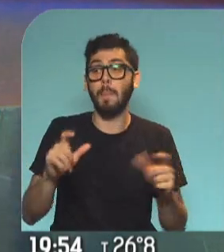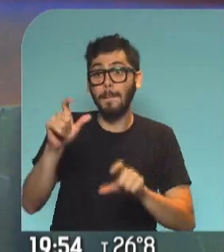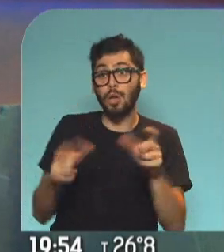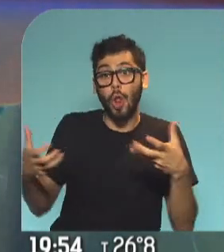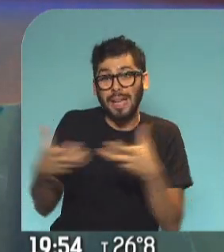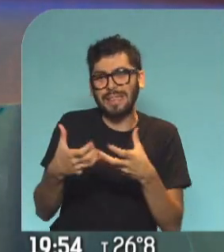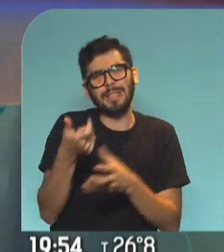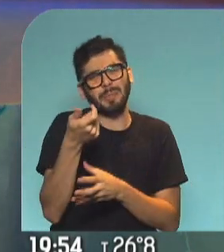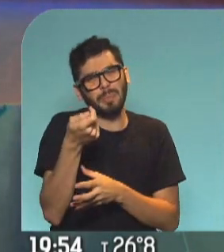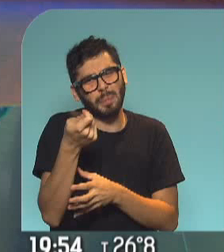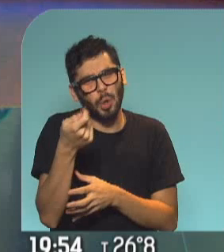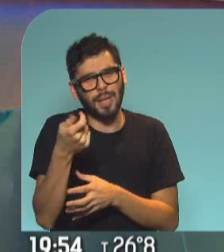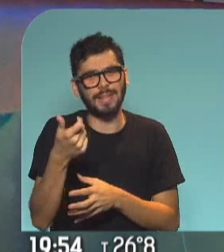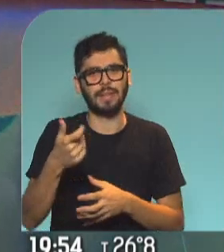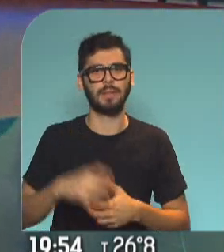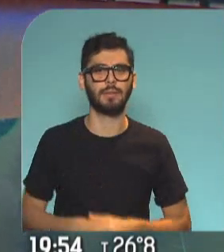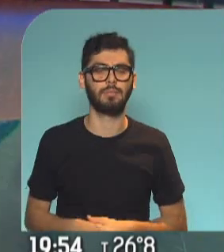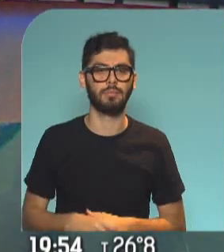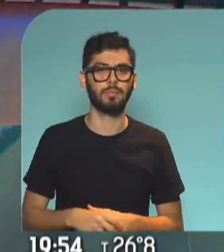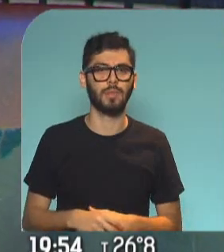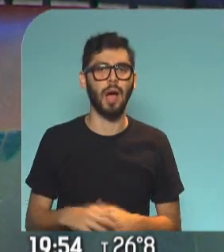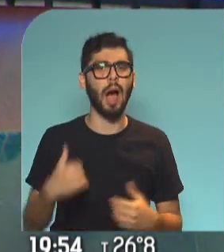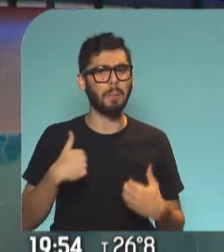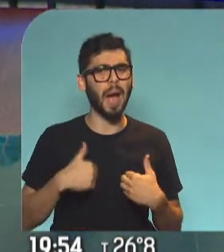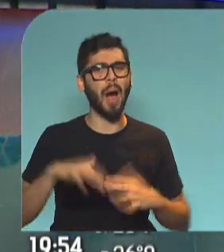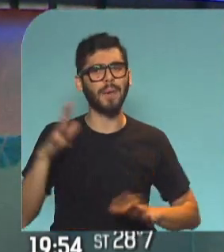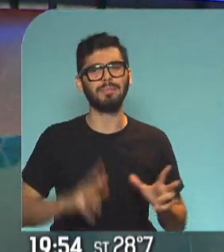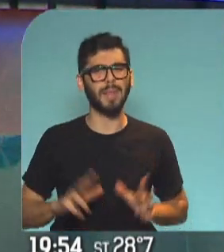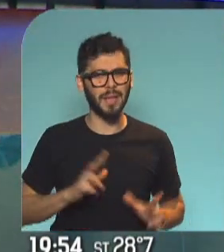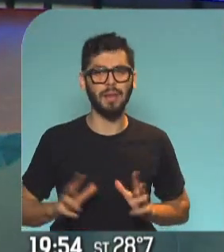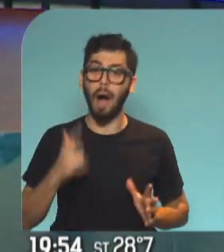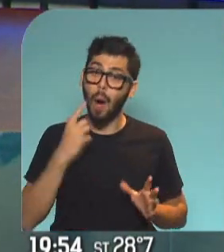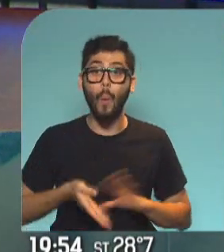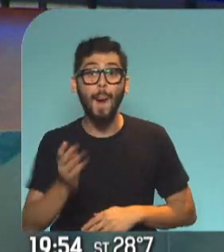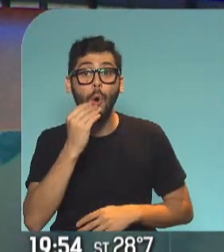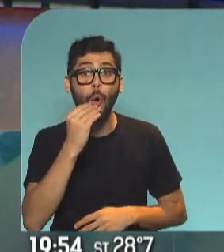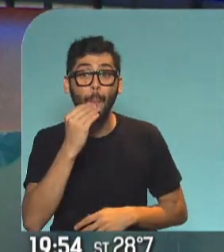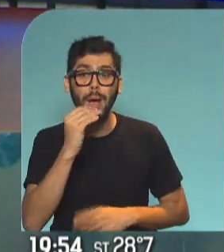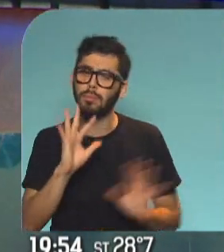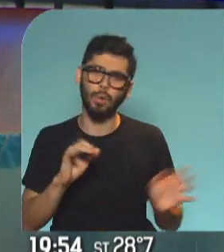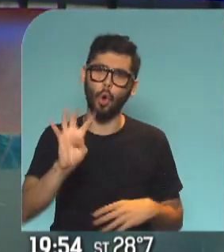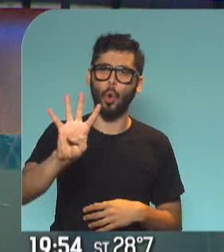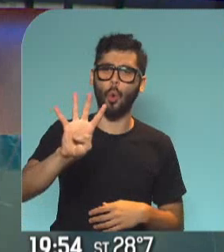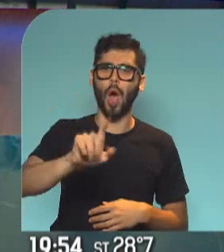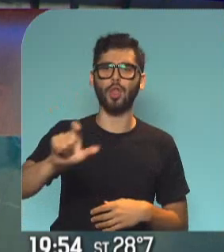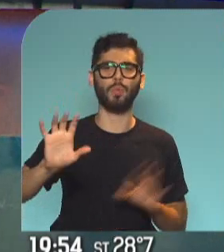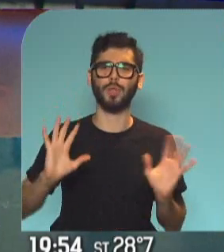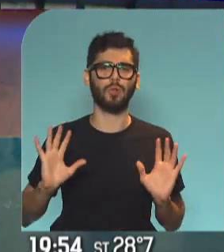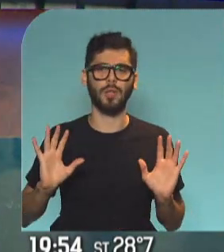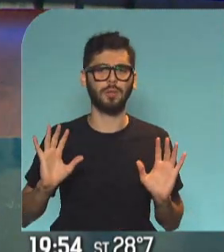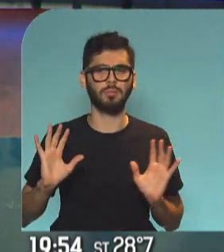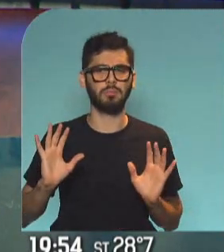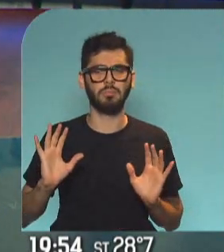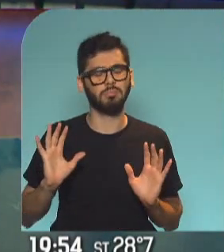Pocas personas en las reuniones. A mí a veces me dicen, lo hemos dicho tantas veces, vamos a cenar, no más de cuatro, digo. No más de cuatro.